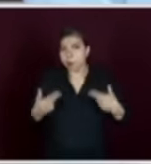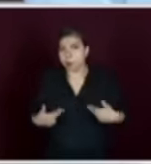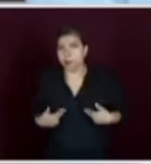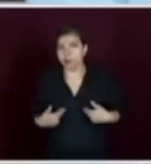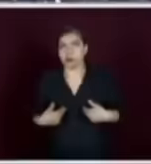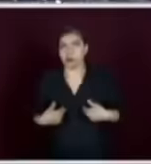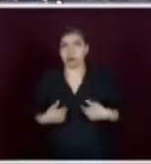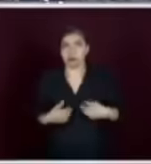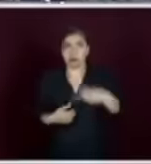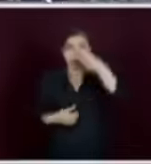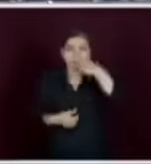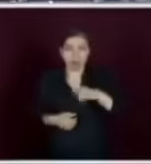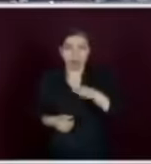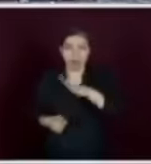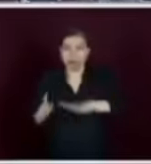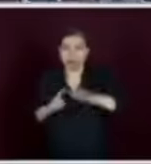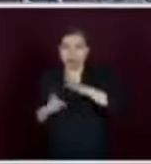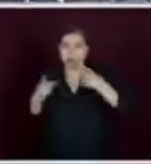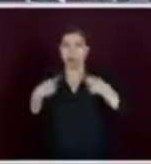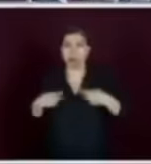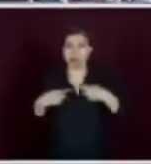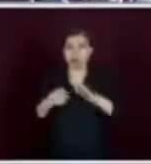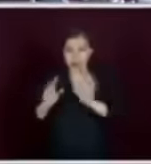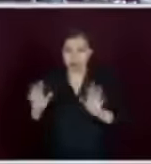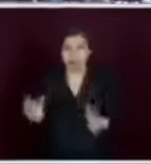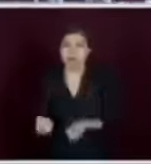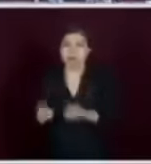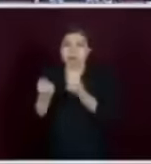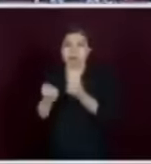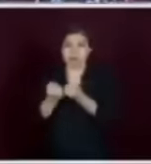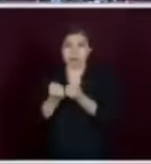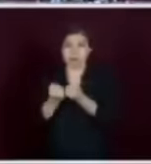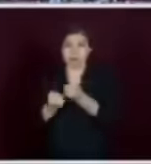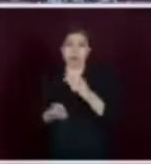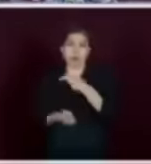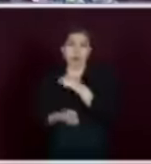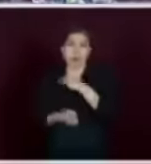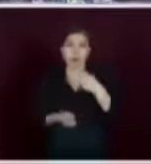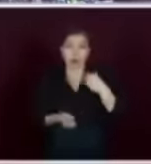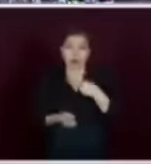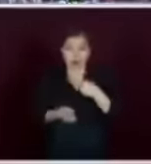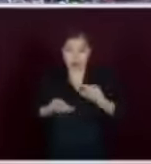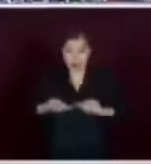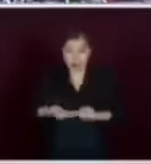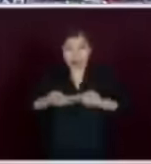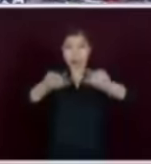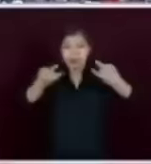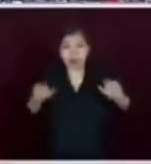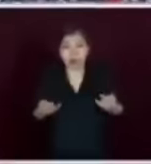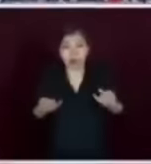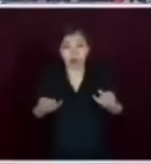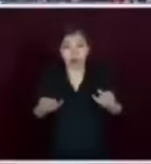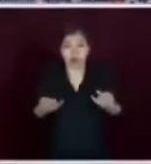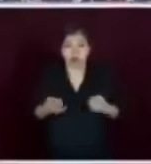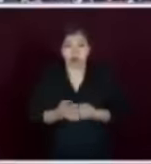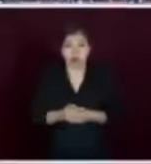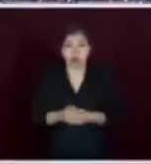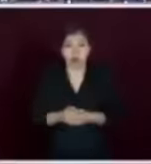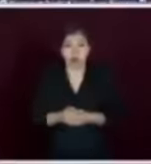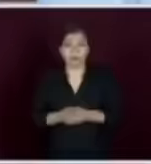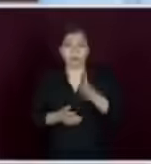mexicano, que está sustentada en nuestra rica historia y en un